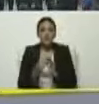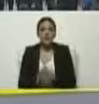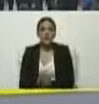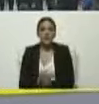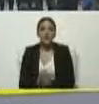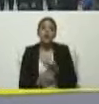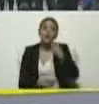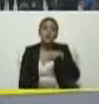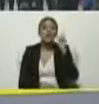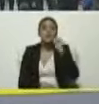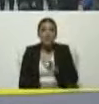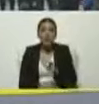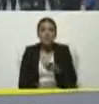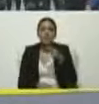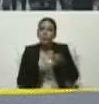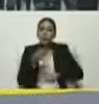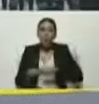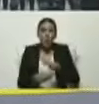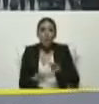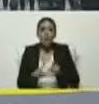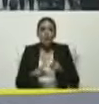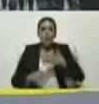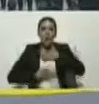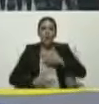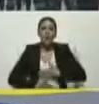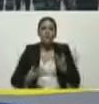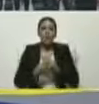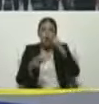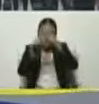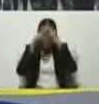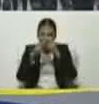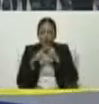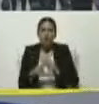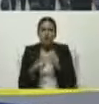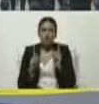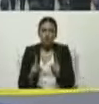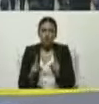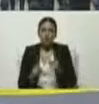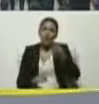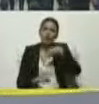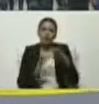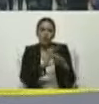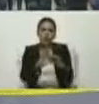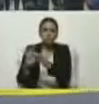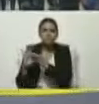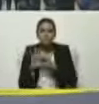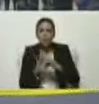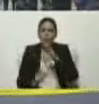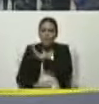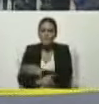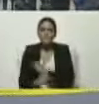Tienen que ser un cuerpo de honor, tienen que ser un colectivo poderoso.